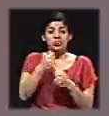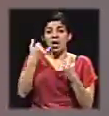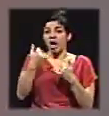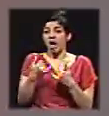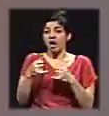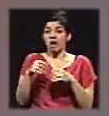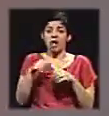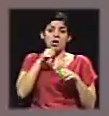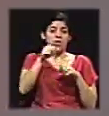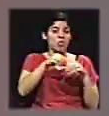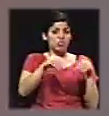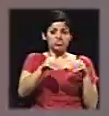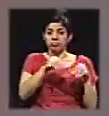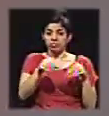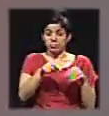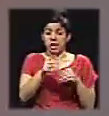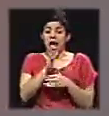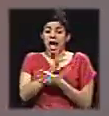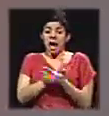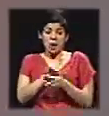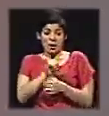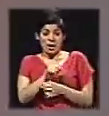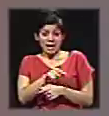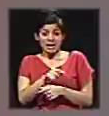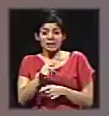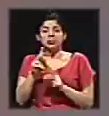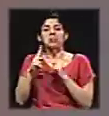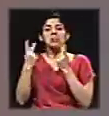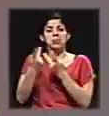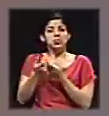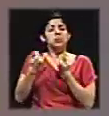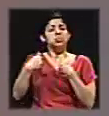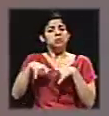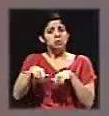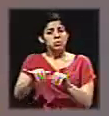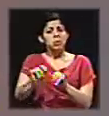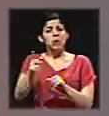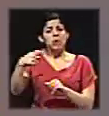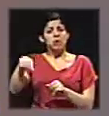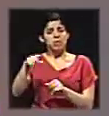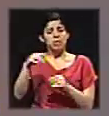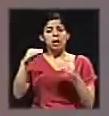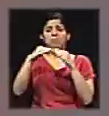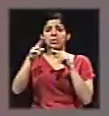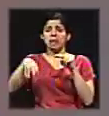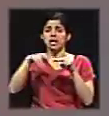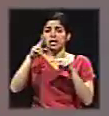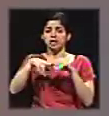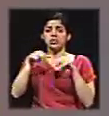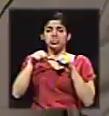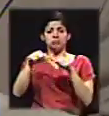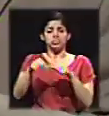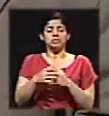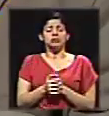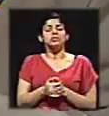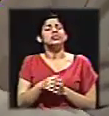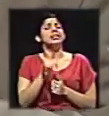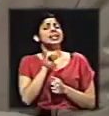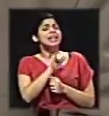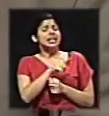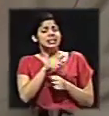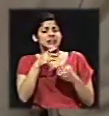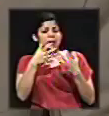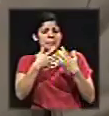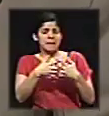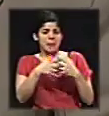se mueven tanto. A pesar de eso, sin embargo, el partido sigue siendo uh-huh. a nivel nacional el más importante. Y esa